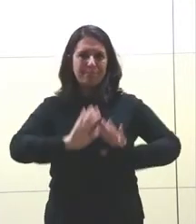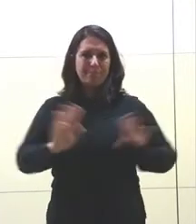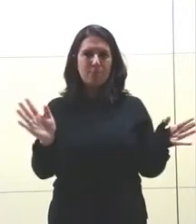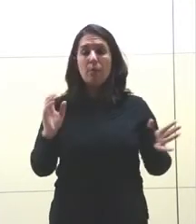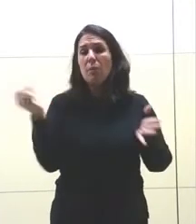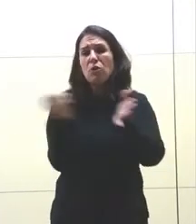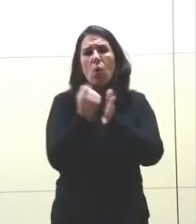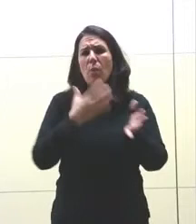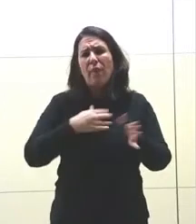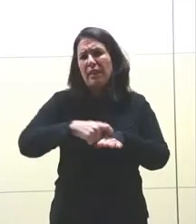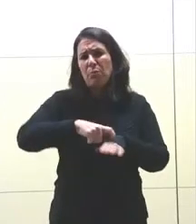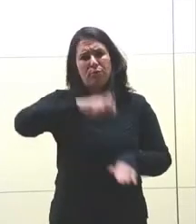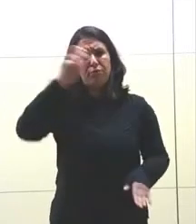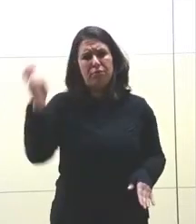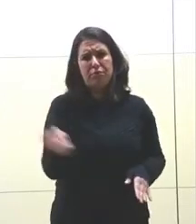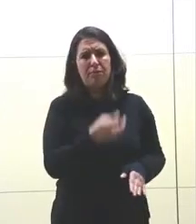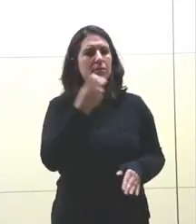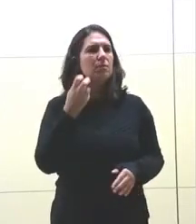tipo,